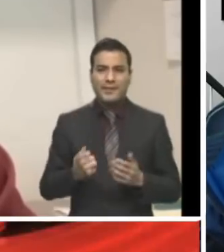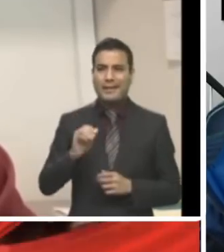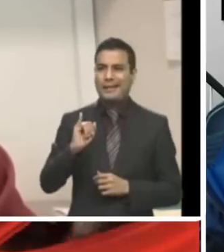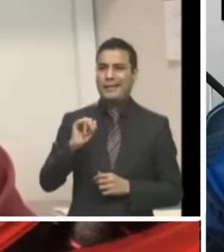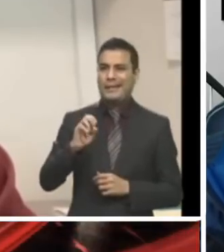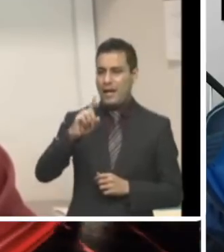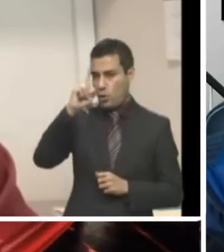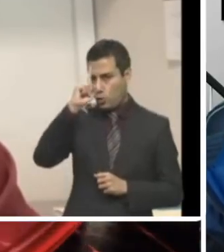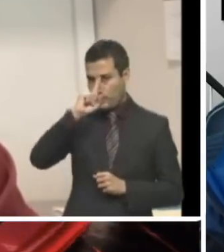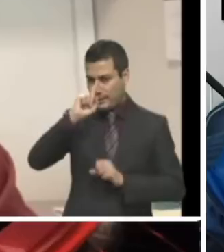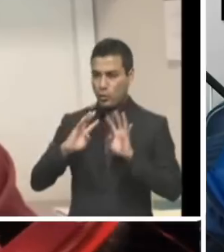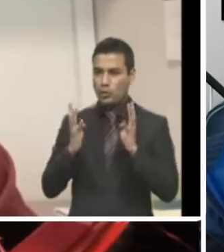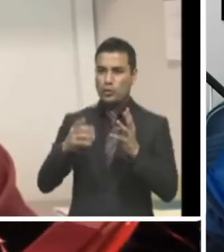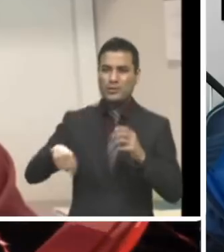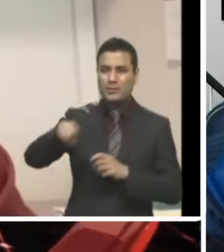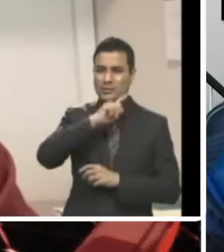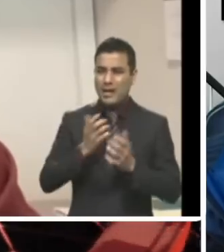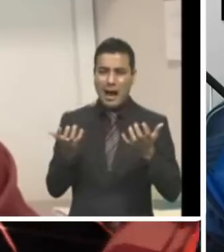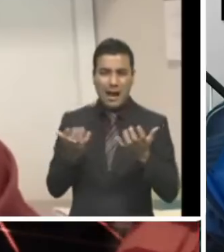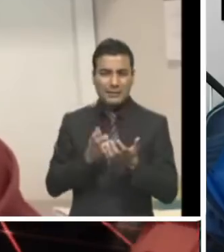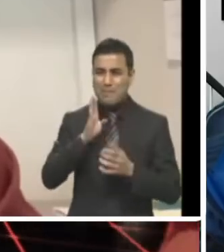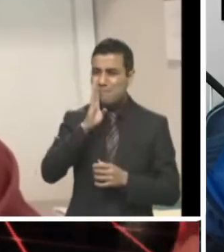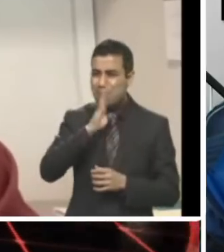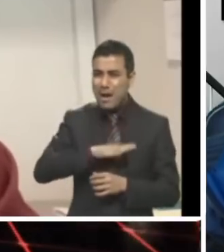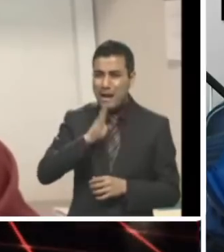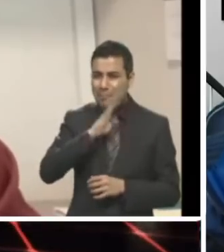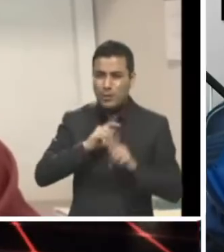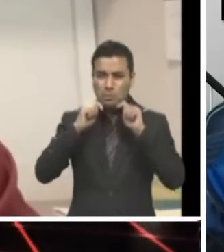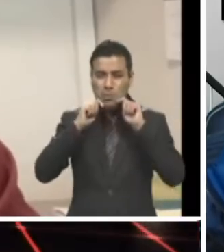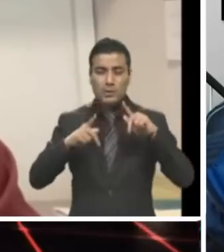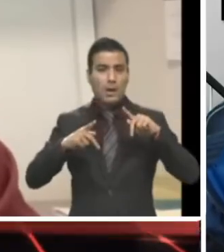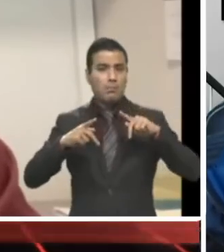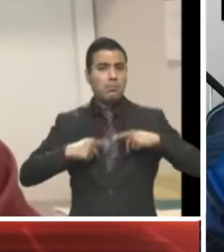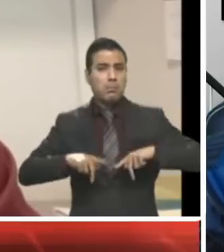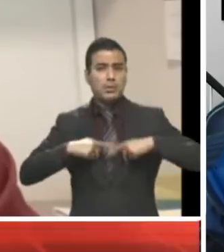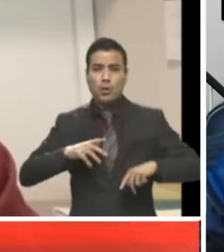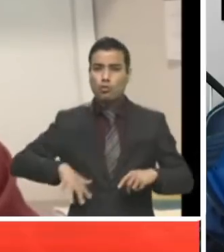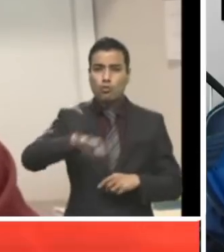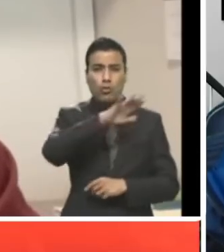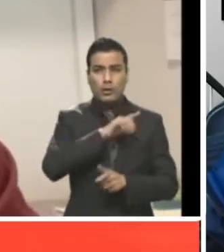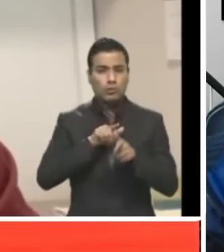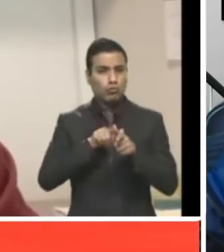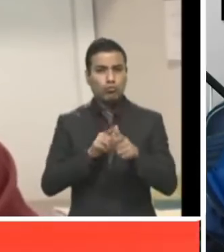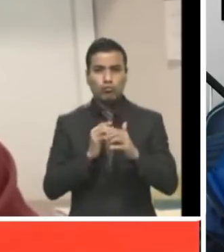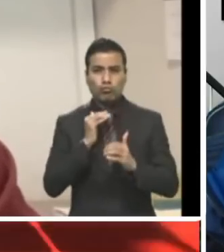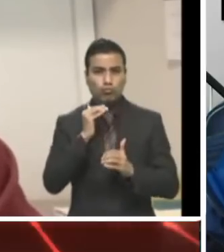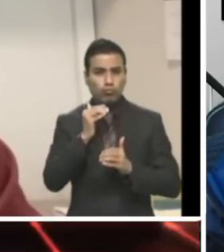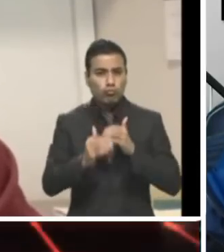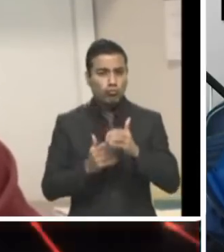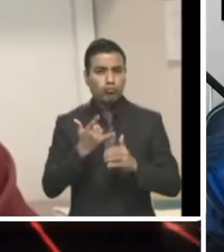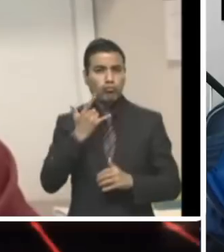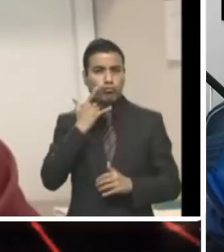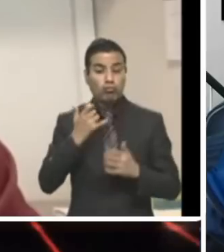este consejo general del ine a ese histórico proceso la ciudadanía salió adelante y llevó a cabo el histórico